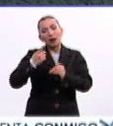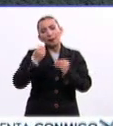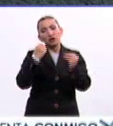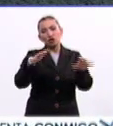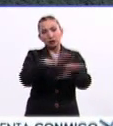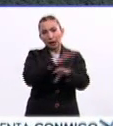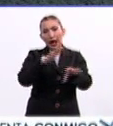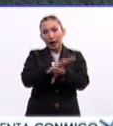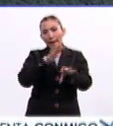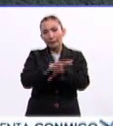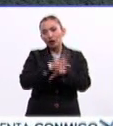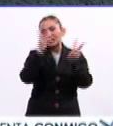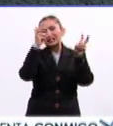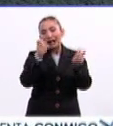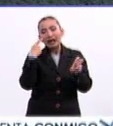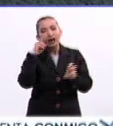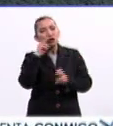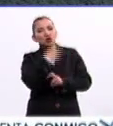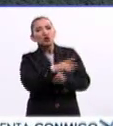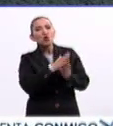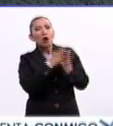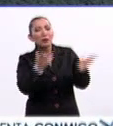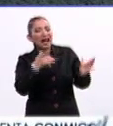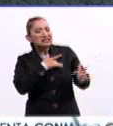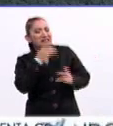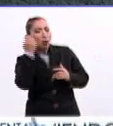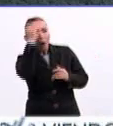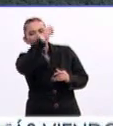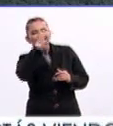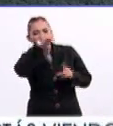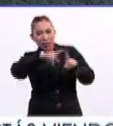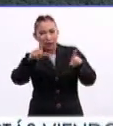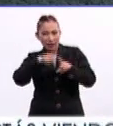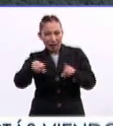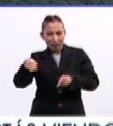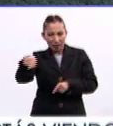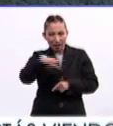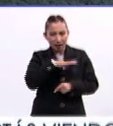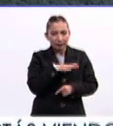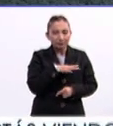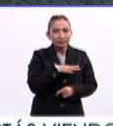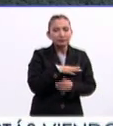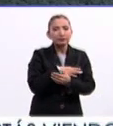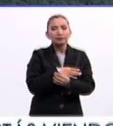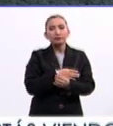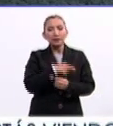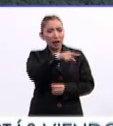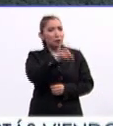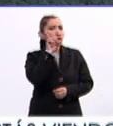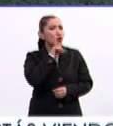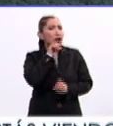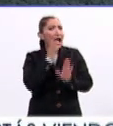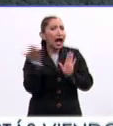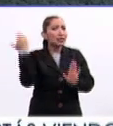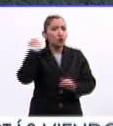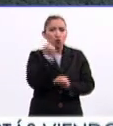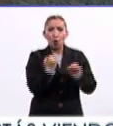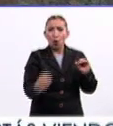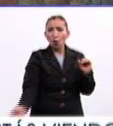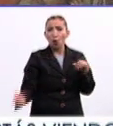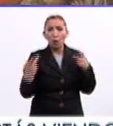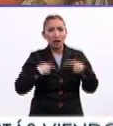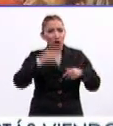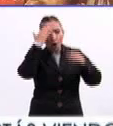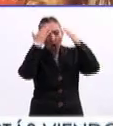la recepción de su obra. O sea, fue una superestrella de la literatura en su tiempo, la escritora